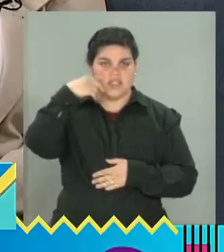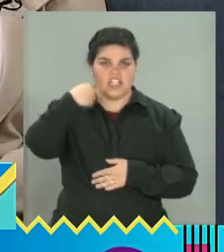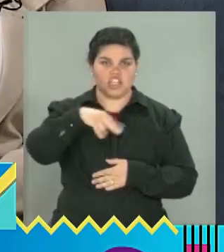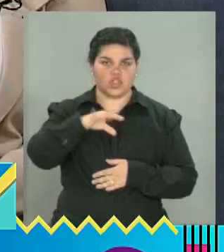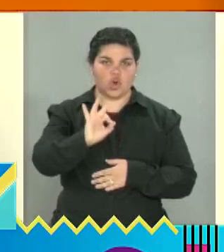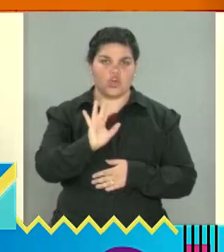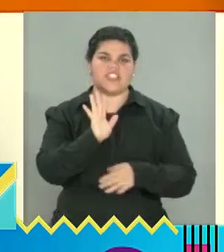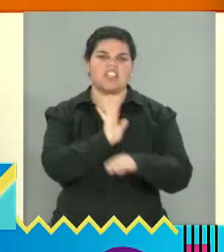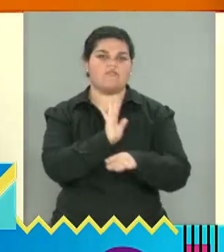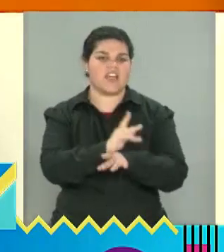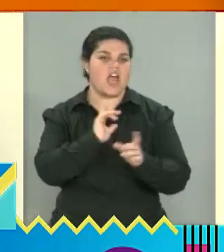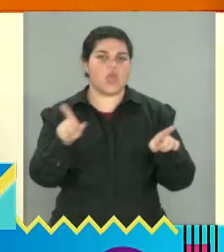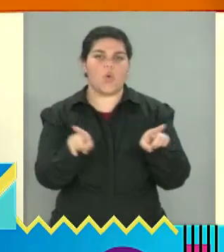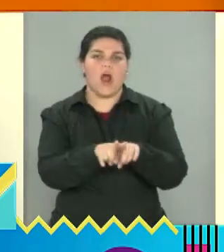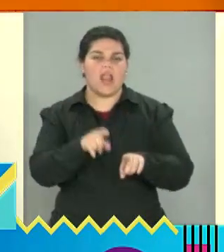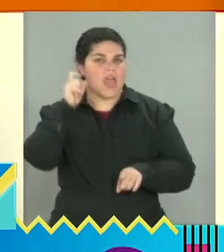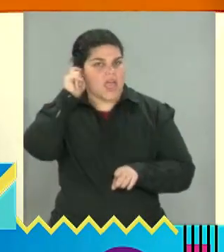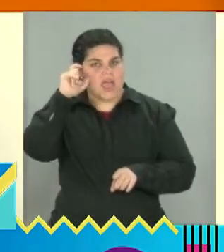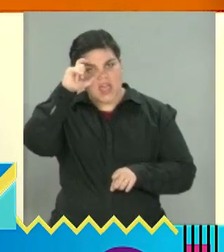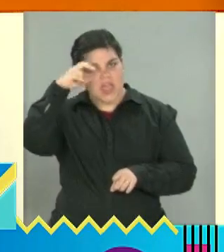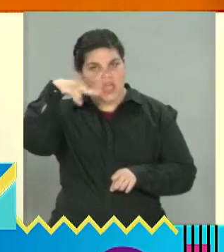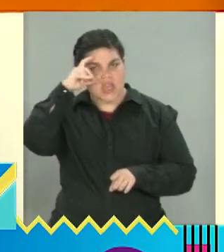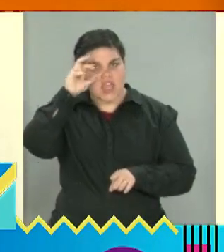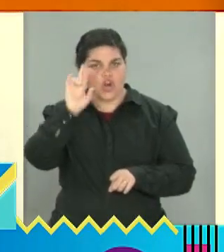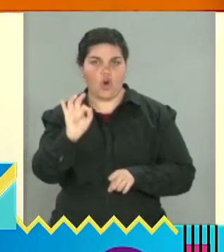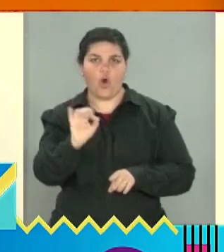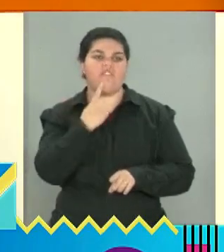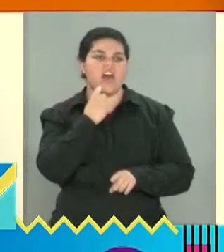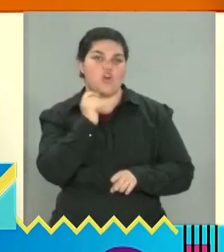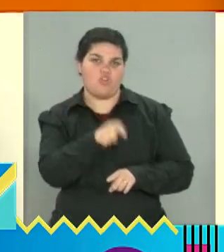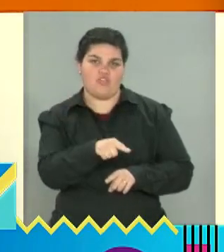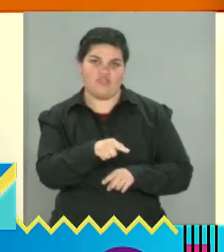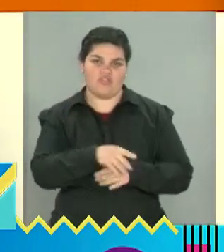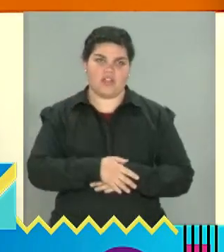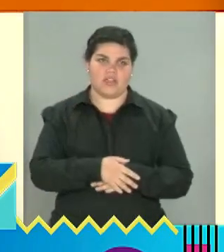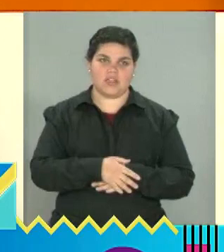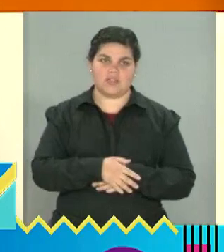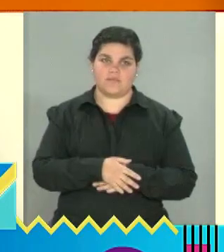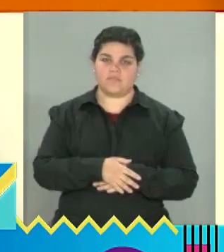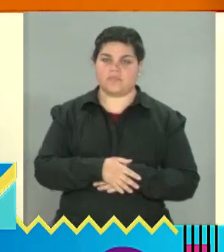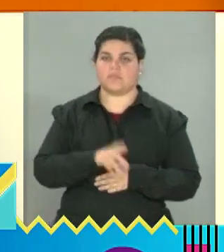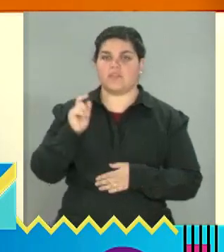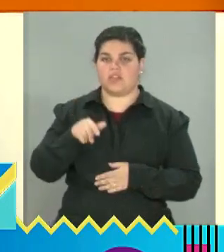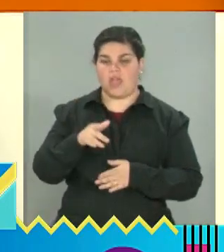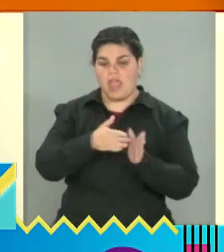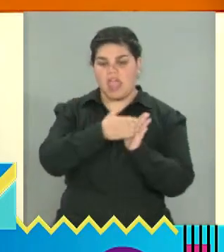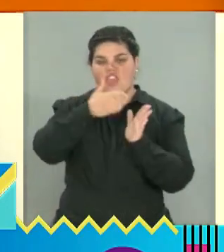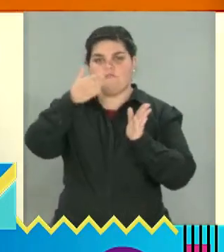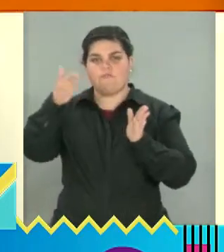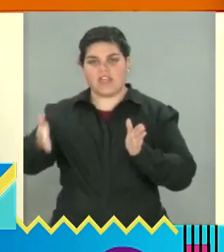varón. Entonces, hablar de la infancia tiene que ver con una etapa de la vida. Y las infancias